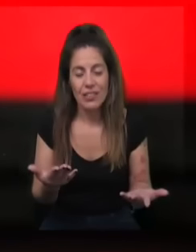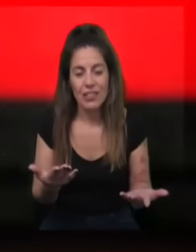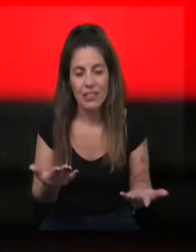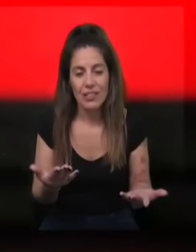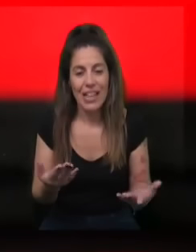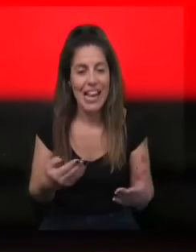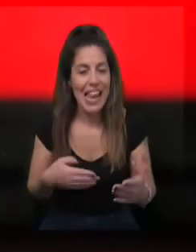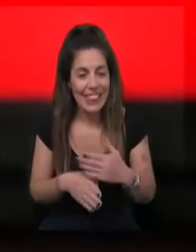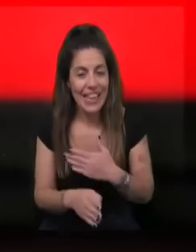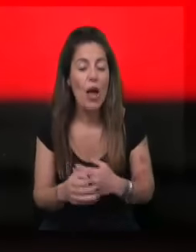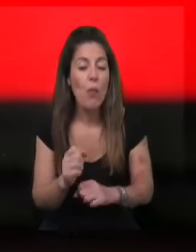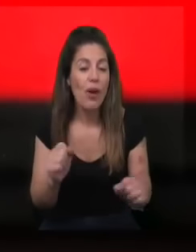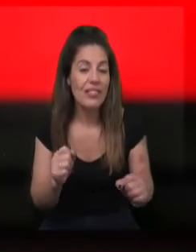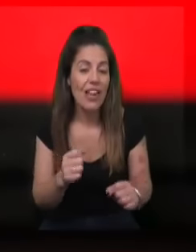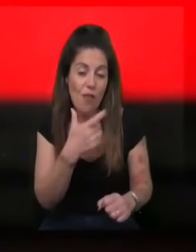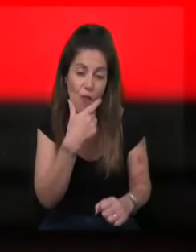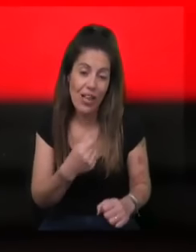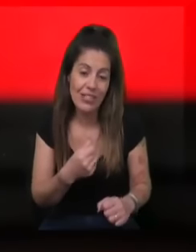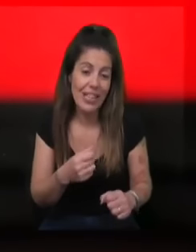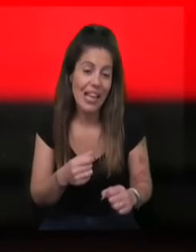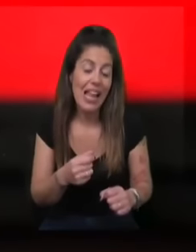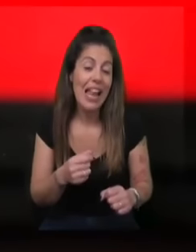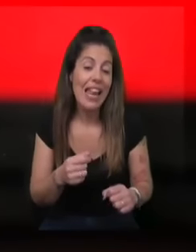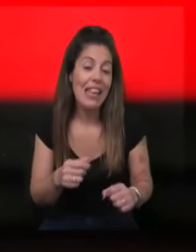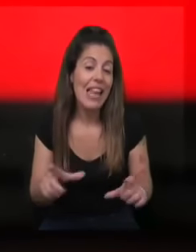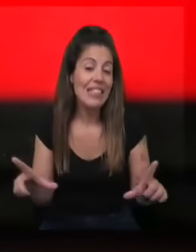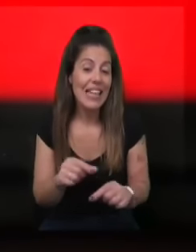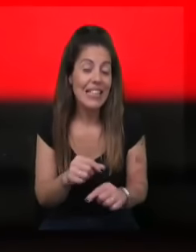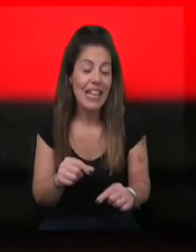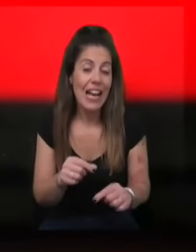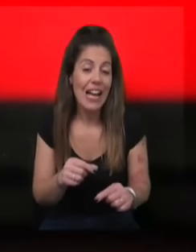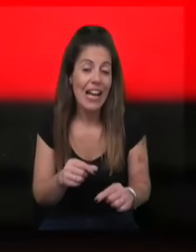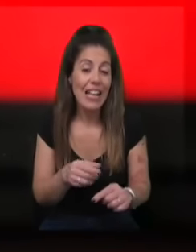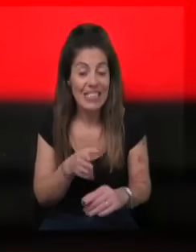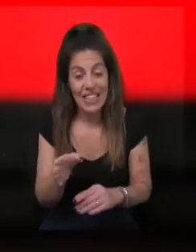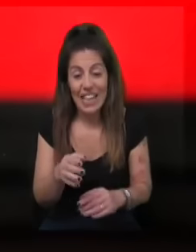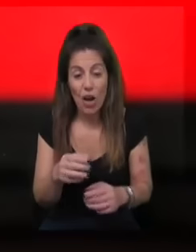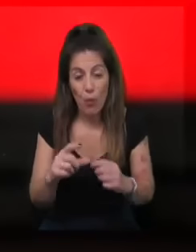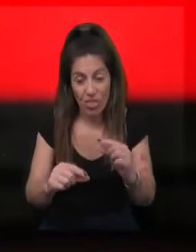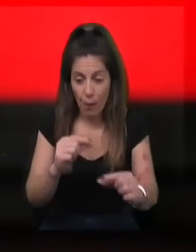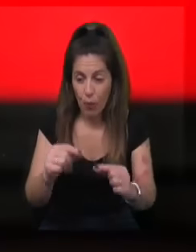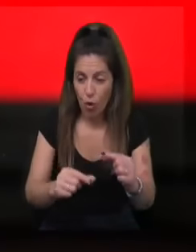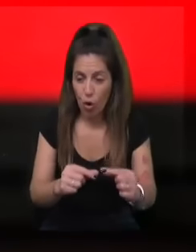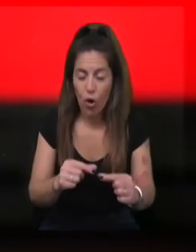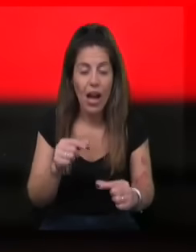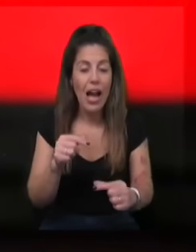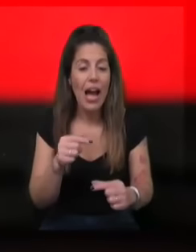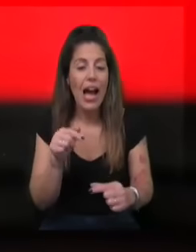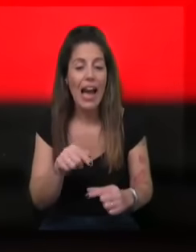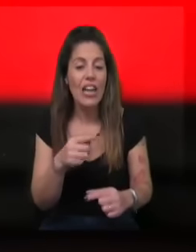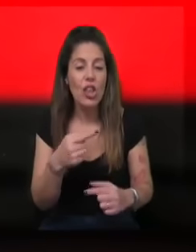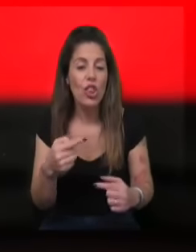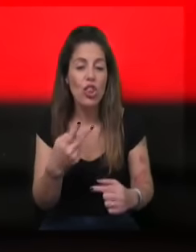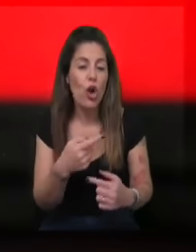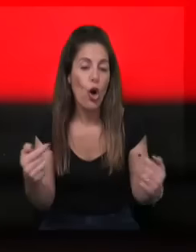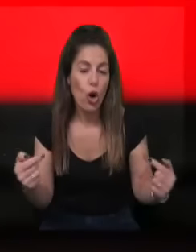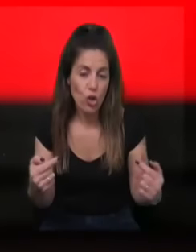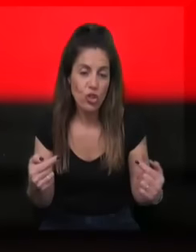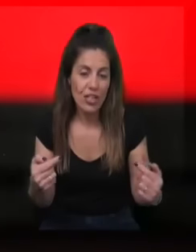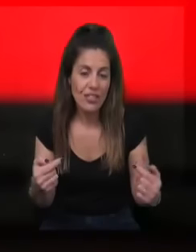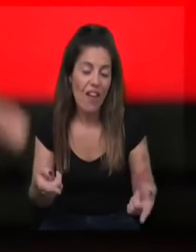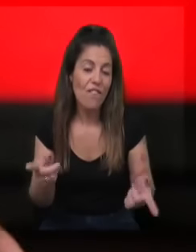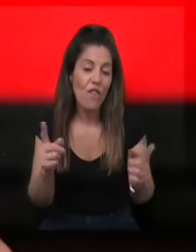entrada puede ser abrupta la salida tiene que ser gradual ahí hay dos cosas que no debemos pensar una es retornar al medio eo a la